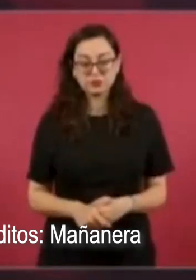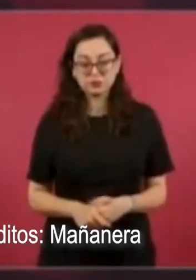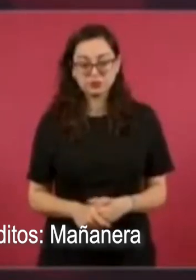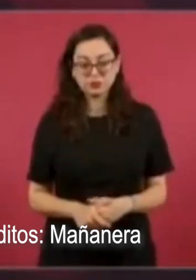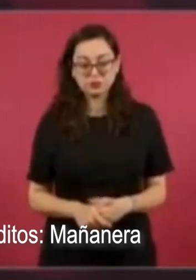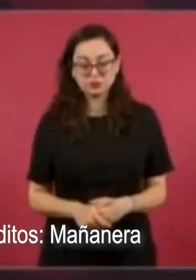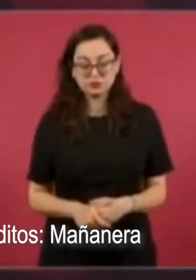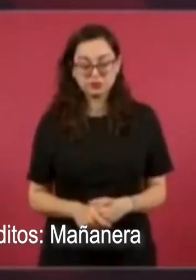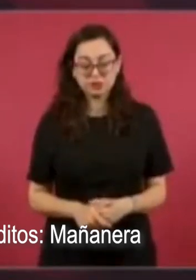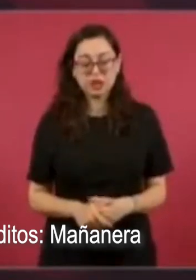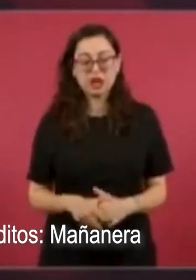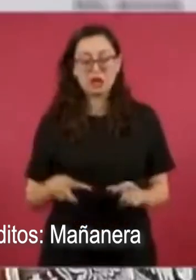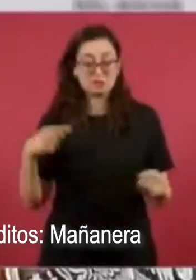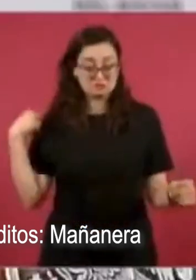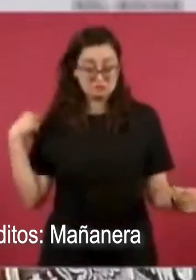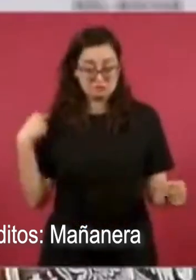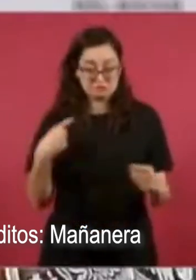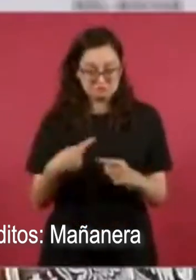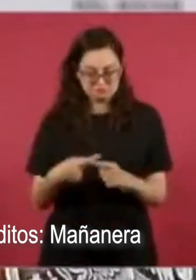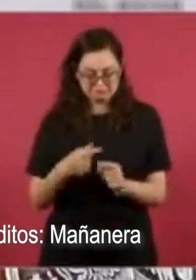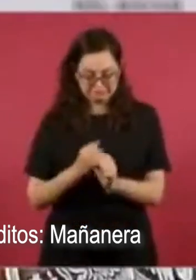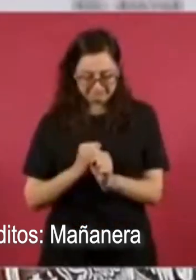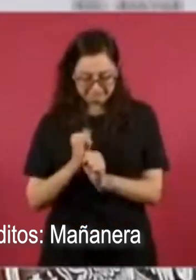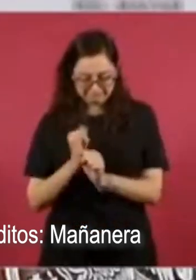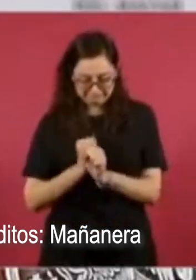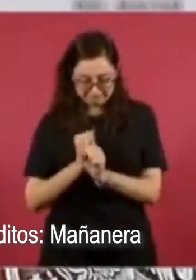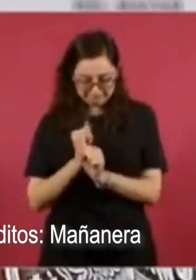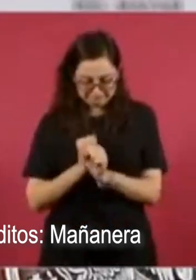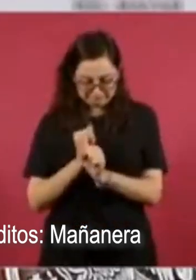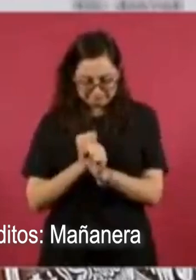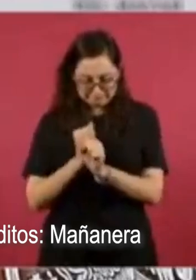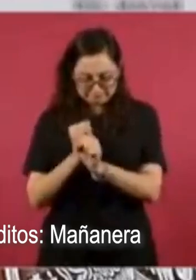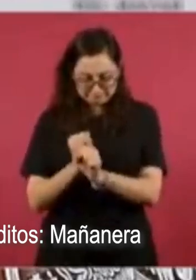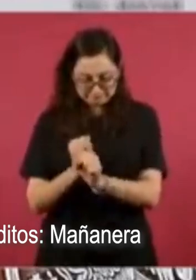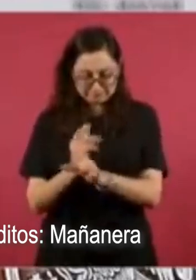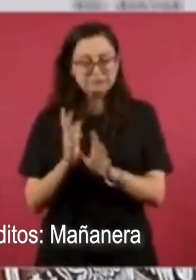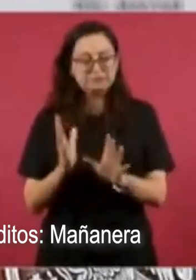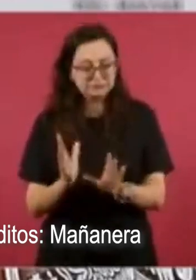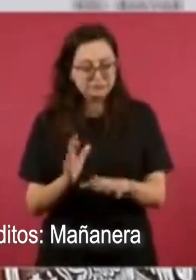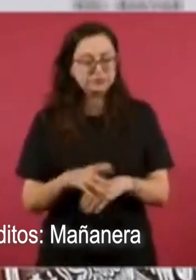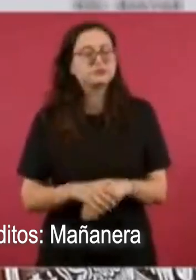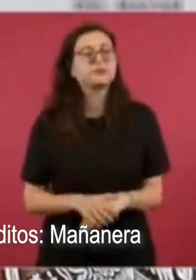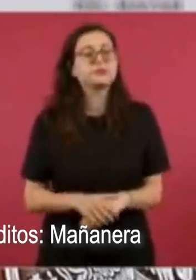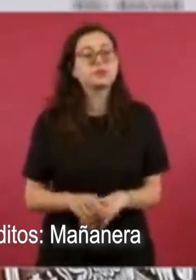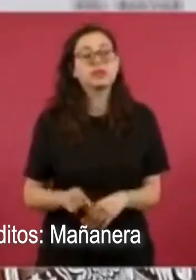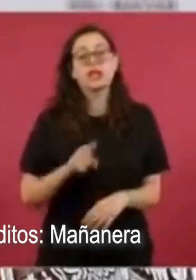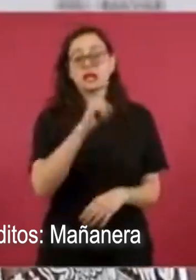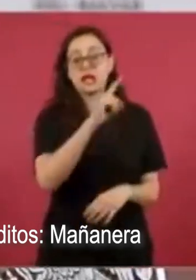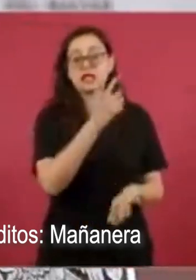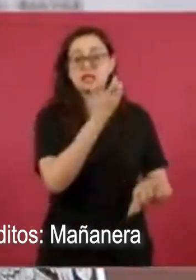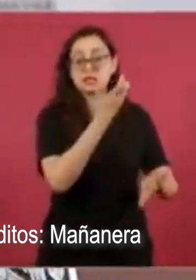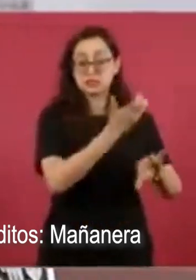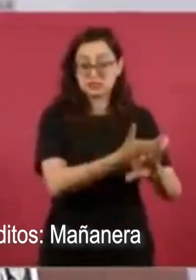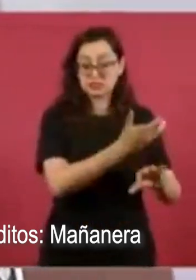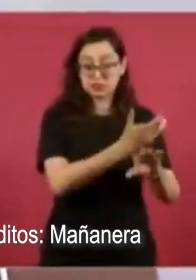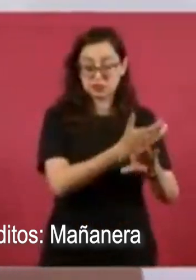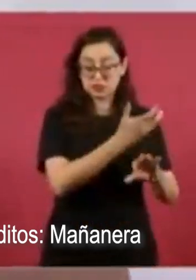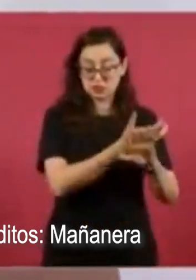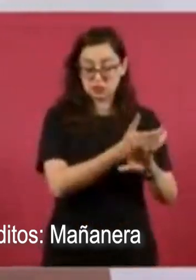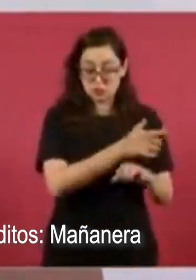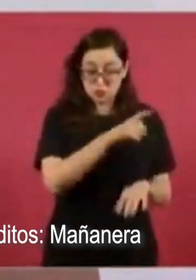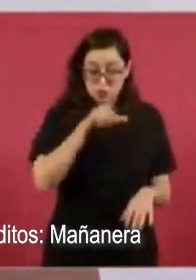es que el gobierno de Estados Unidos tenía acuerdo con